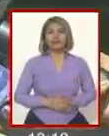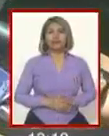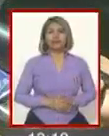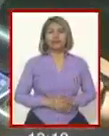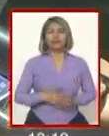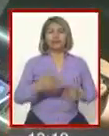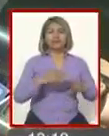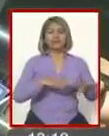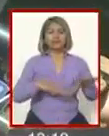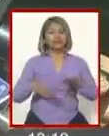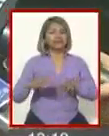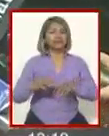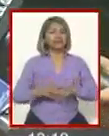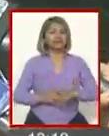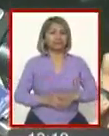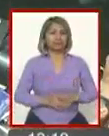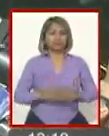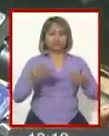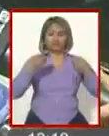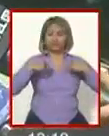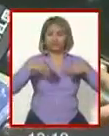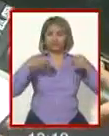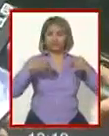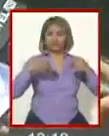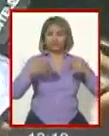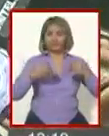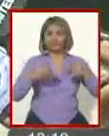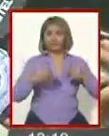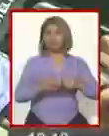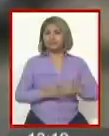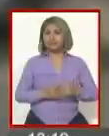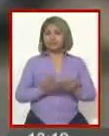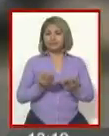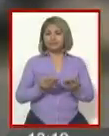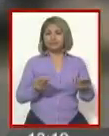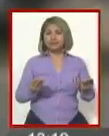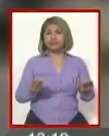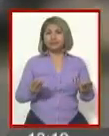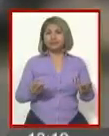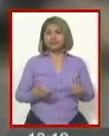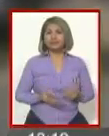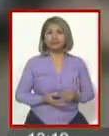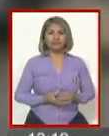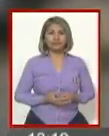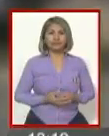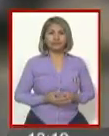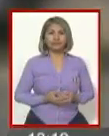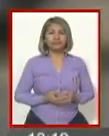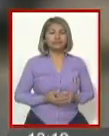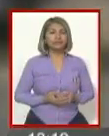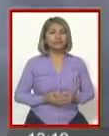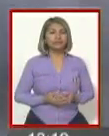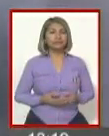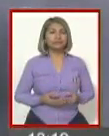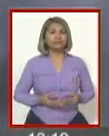se dedica a vender artefactos o